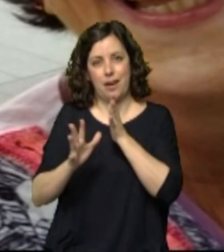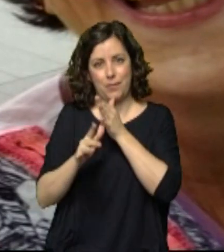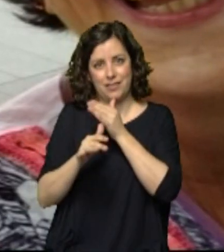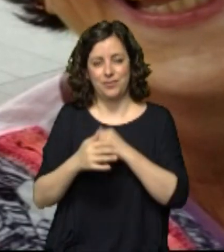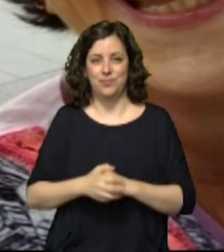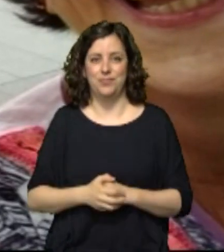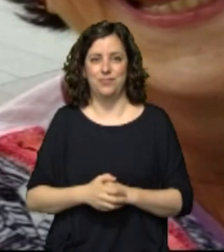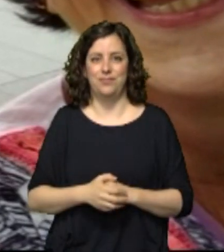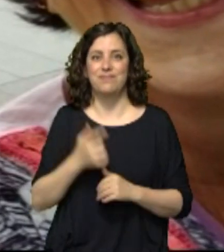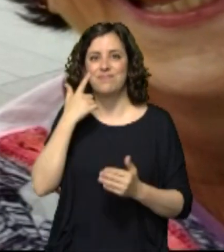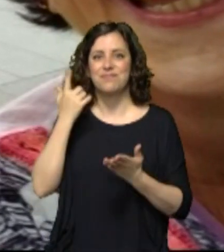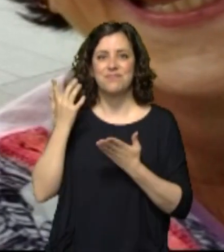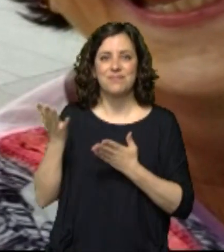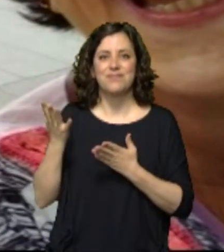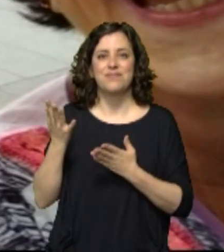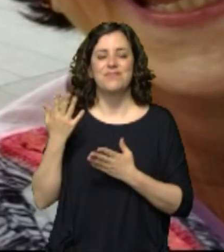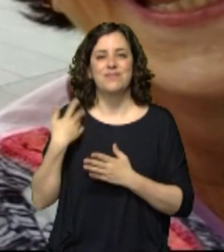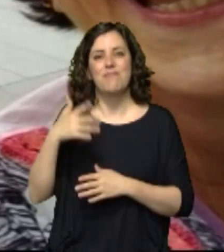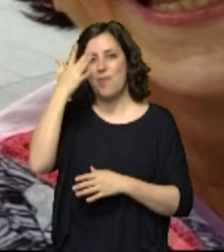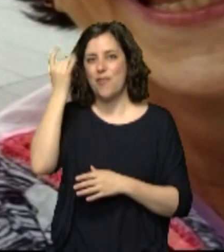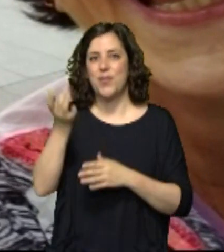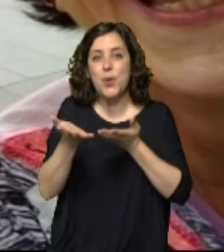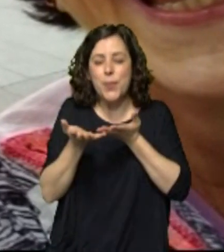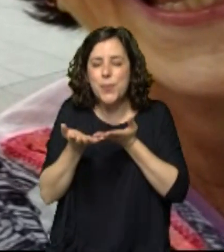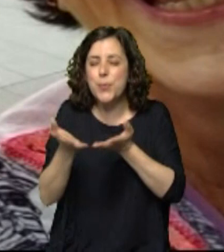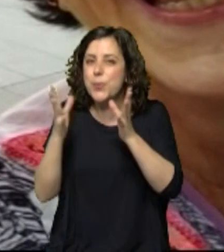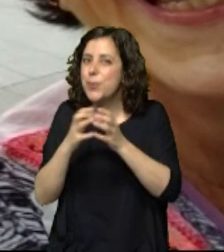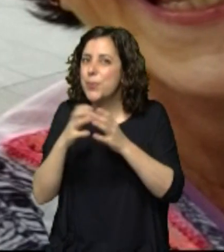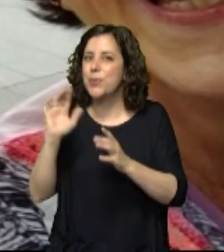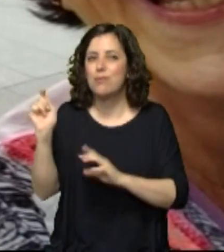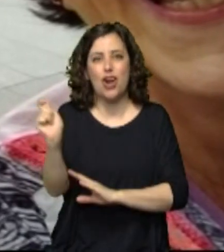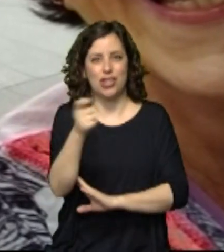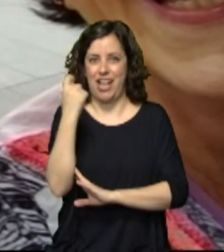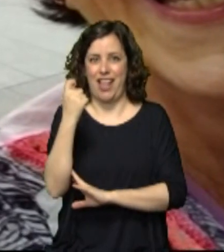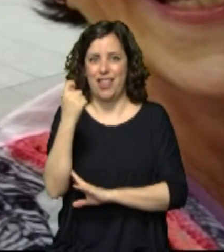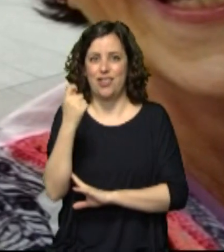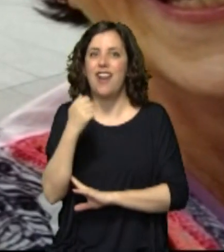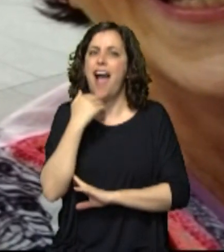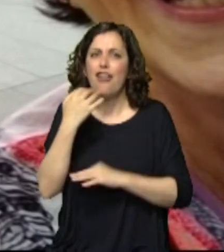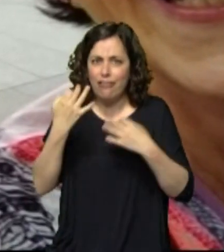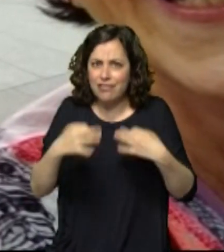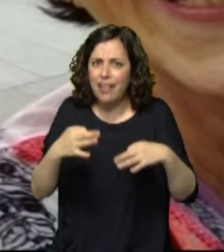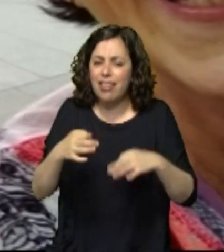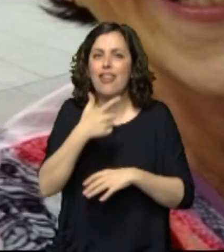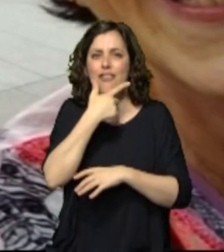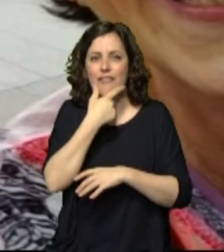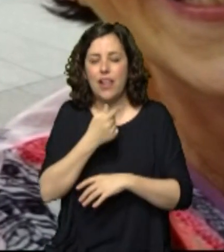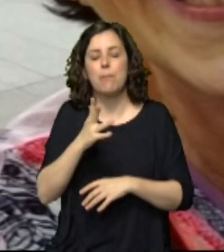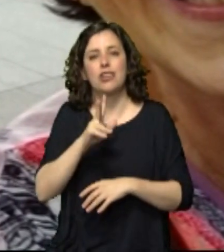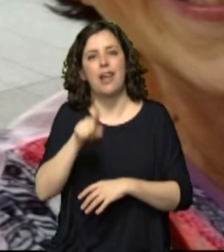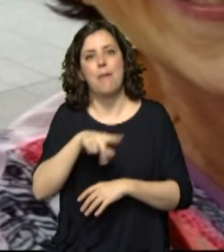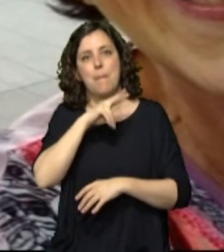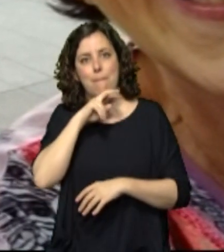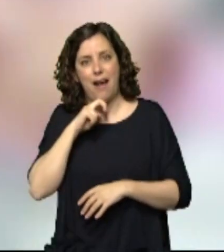Esta cara de alegría es la de un sueño hecho realidad, algo tan sencillo y a la vez ahora tan valioso como pasear por la Plaza del Castillo